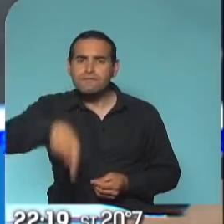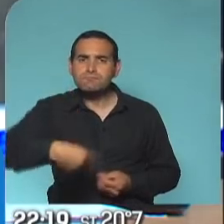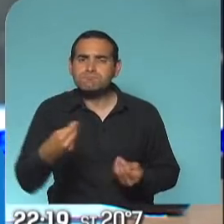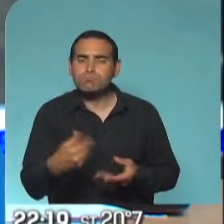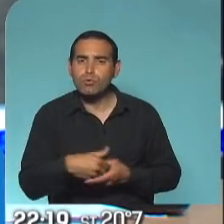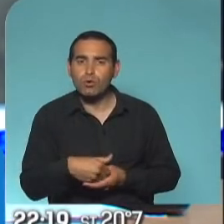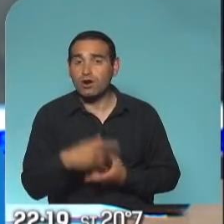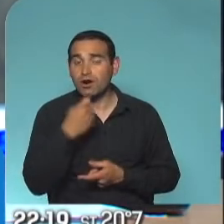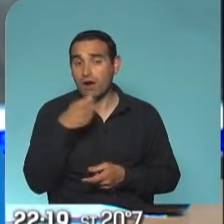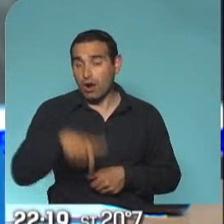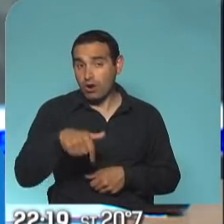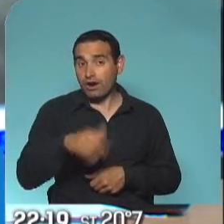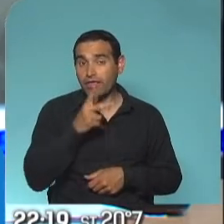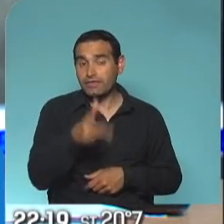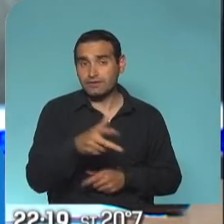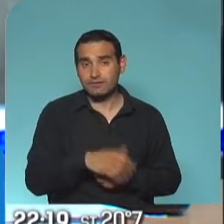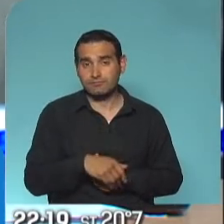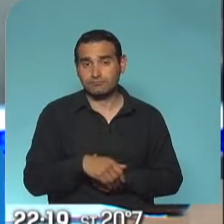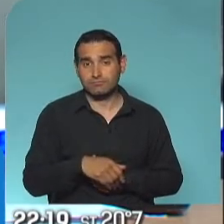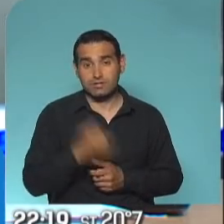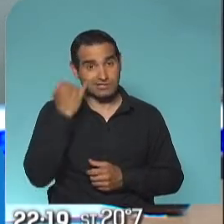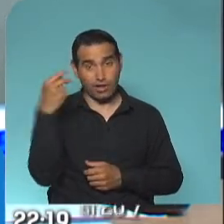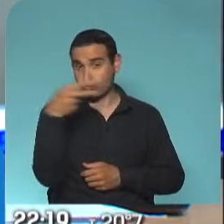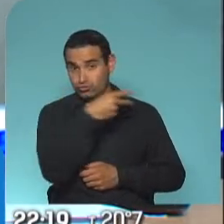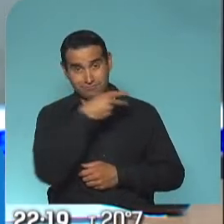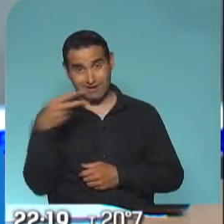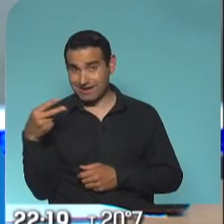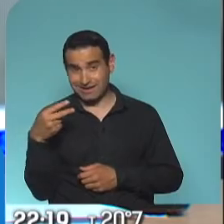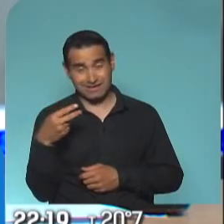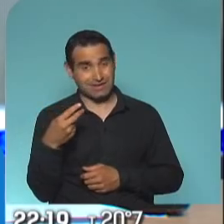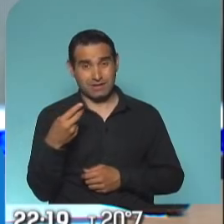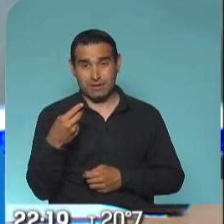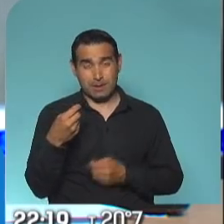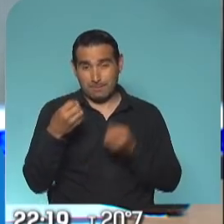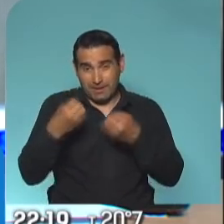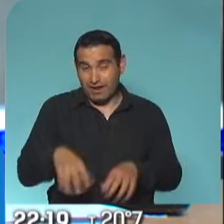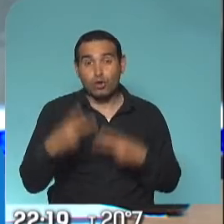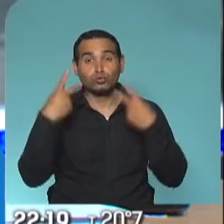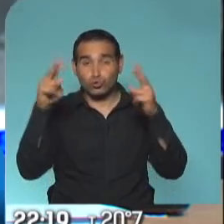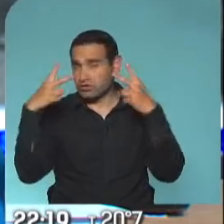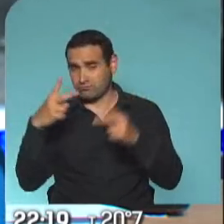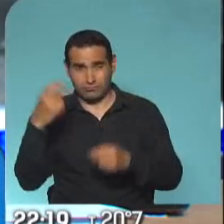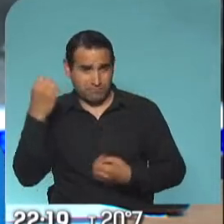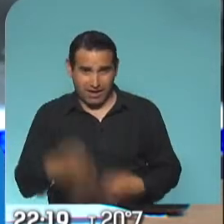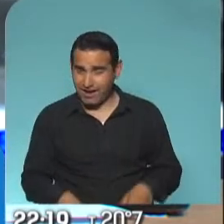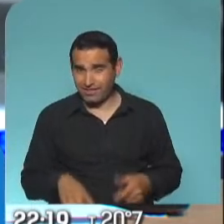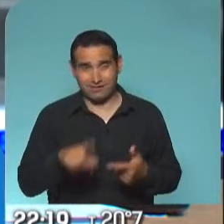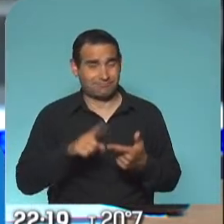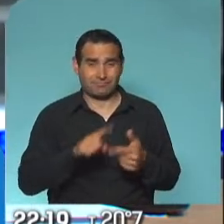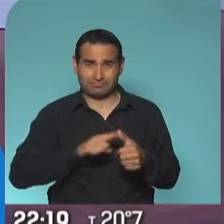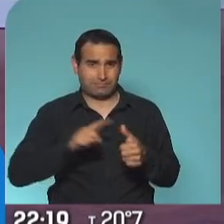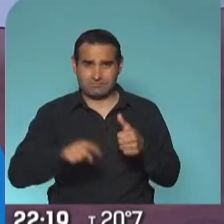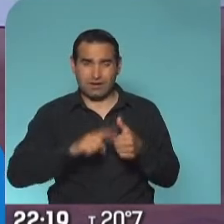están declarando, bueno, miren, hace 2 semanas que estamos perdiendo por turismo, que estamos perdiendo por